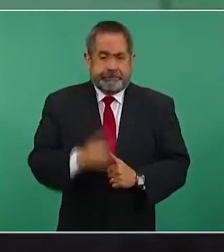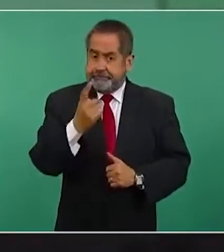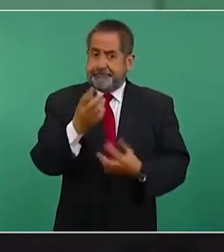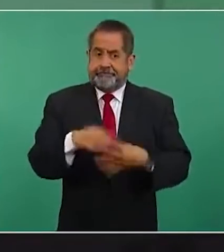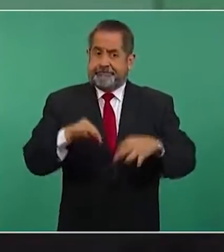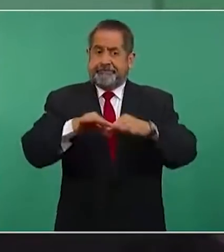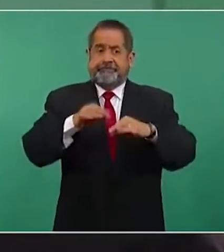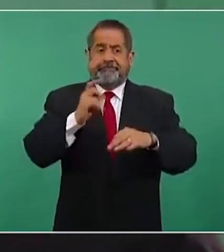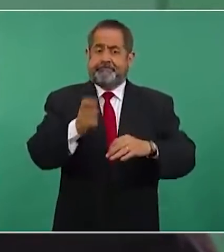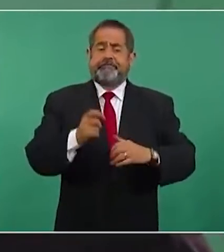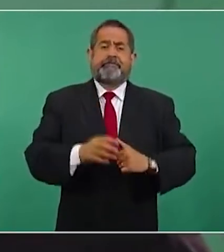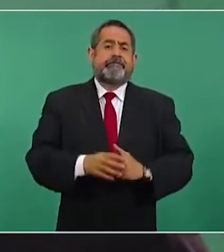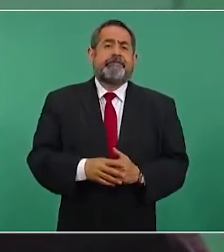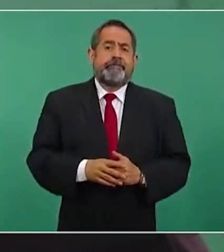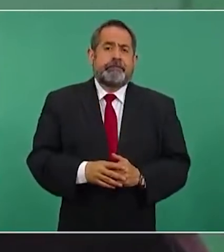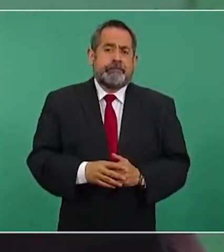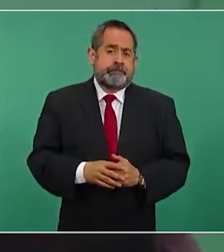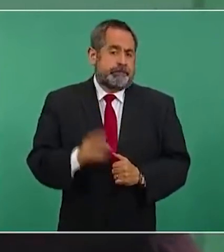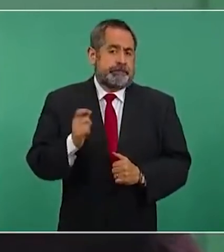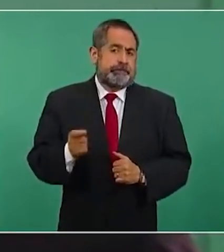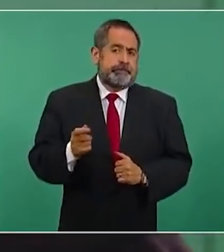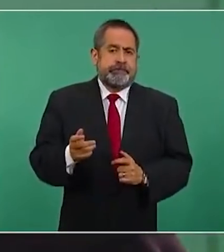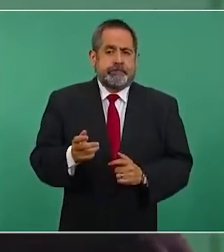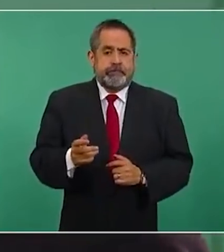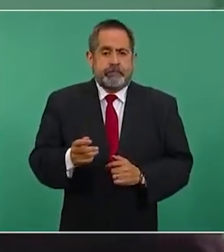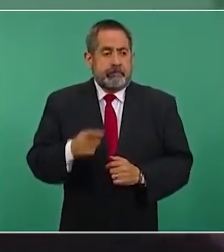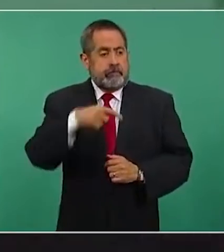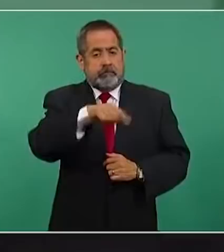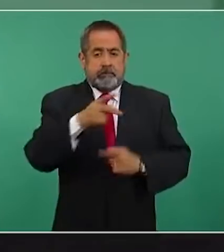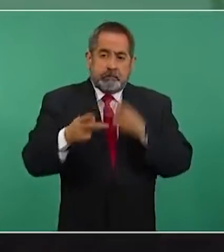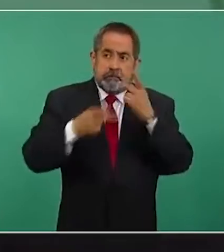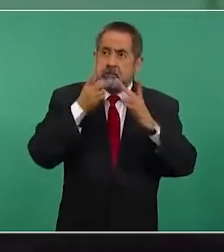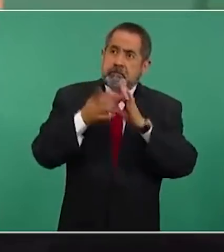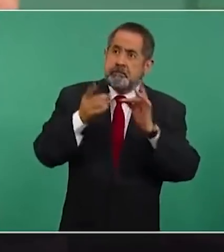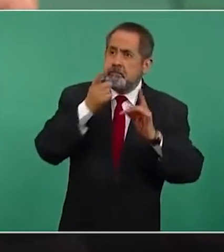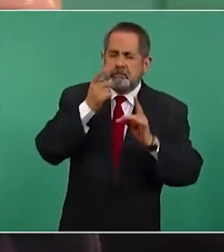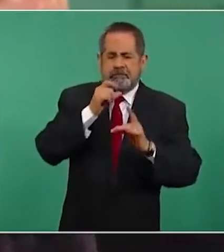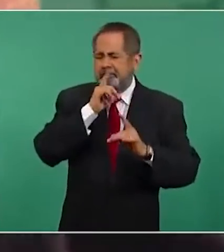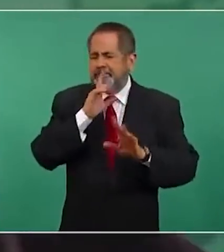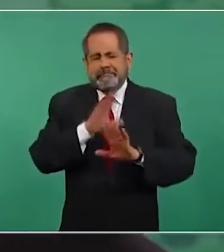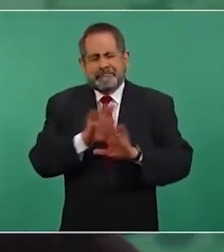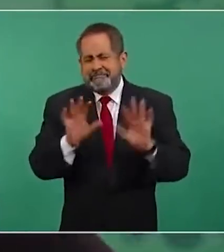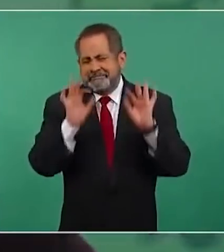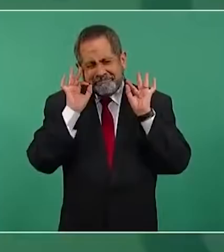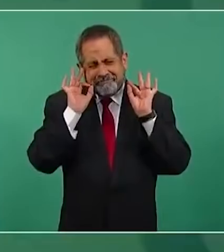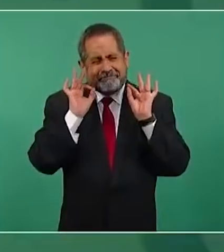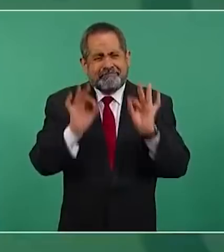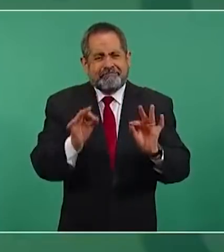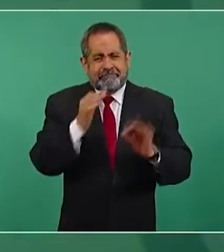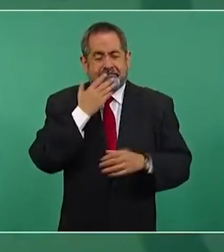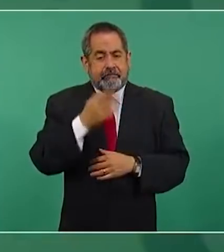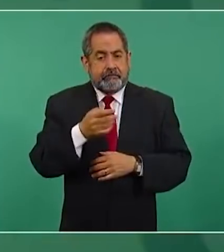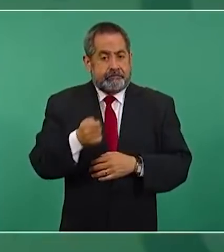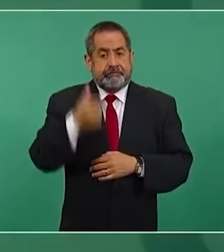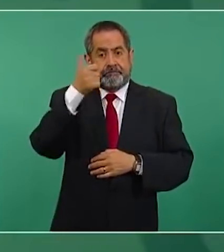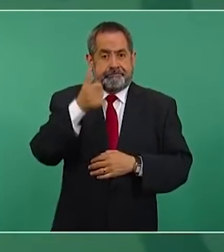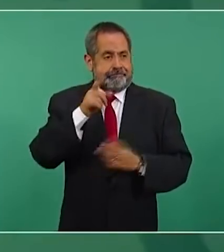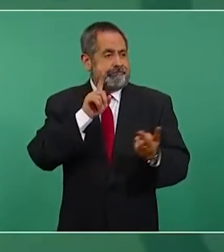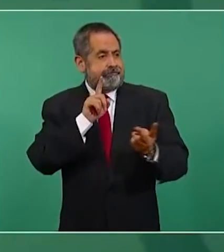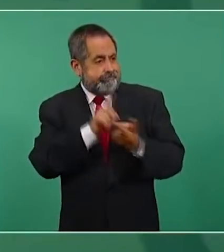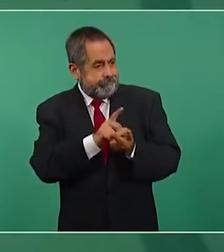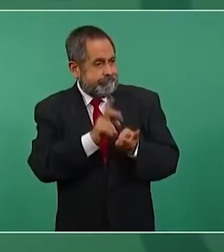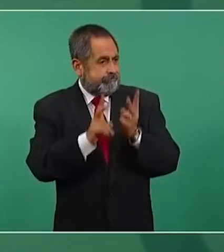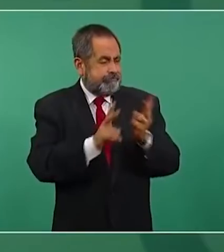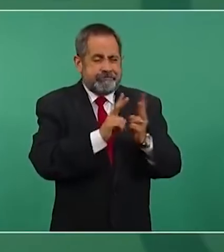y qué y dijera nada desde la primera entrevista